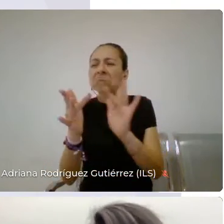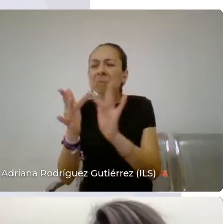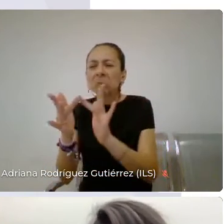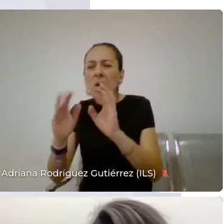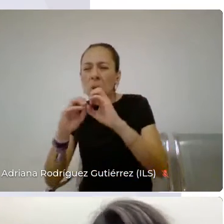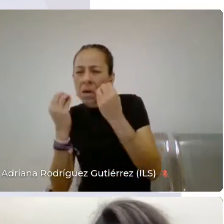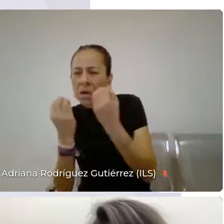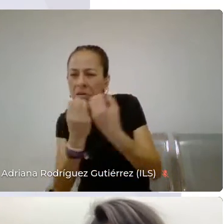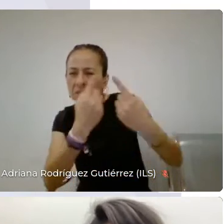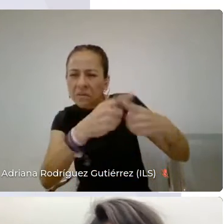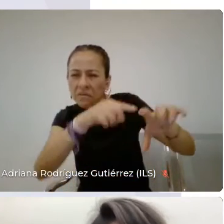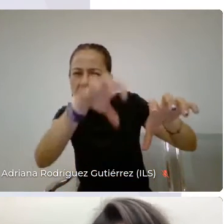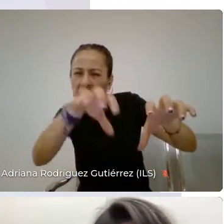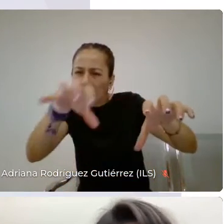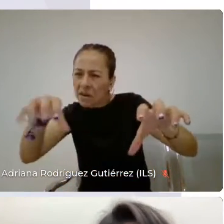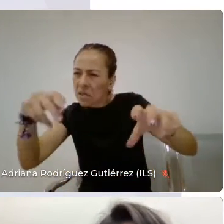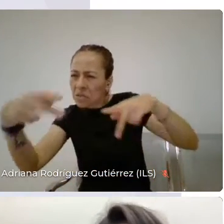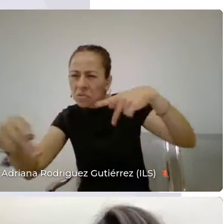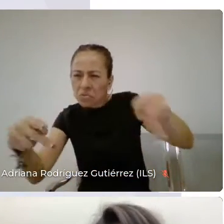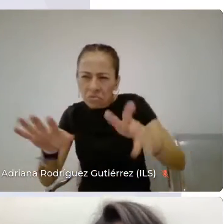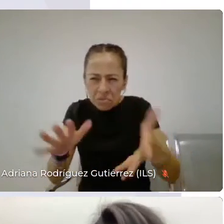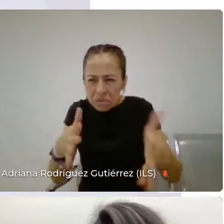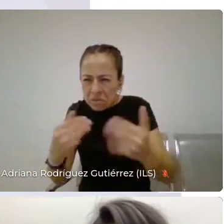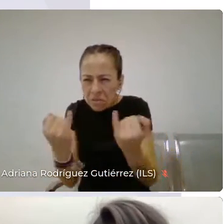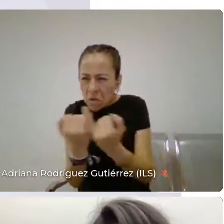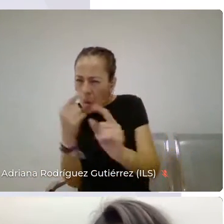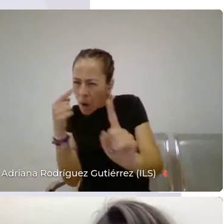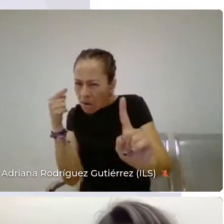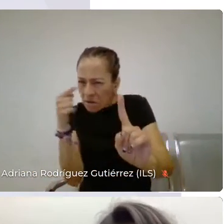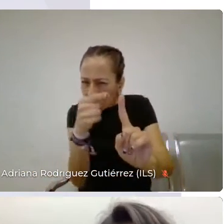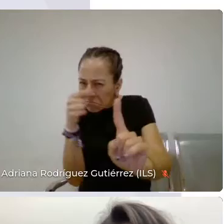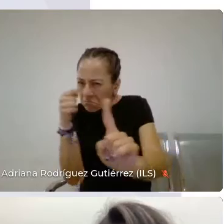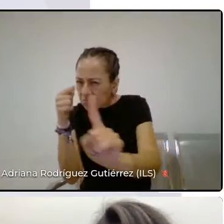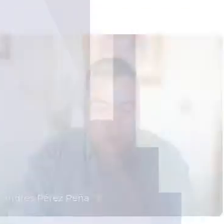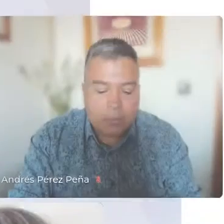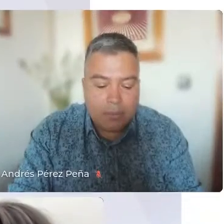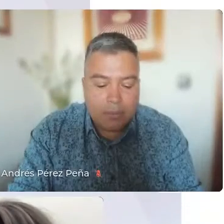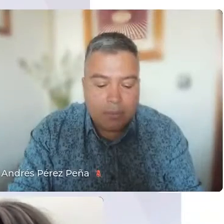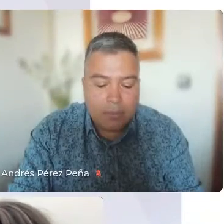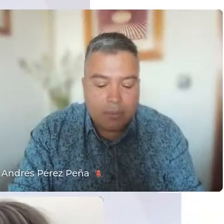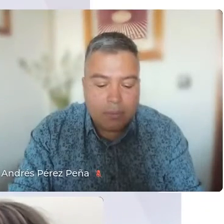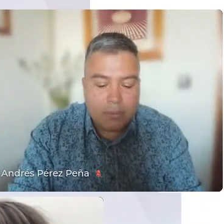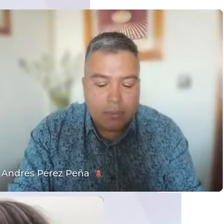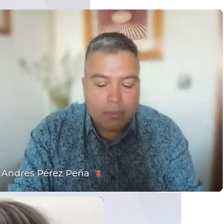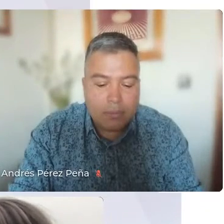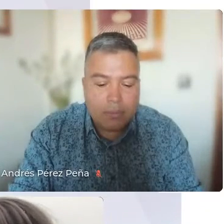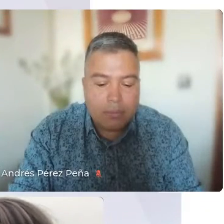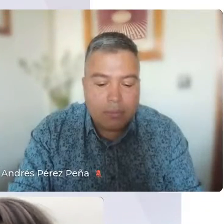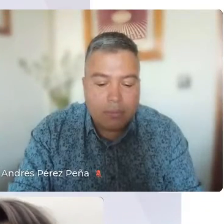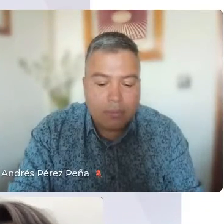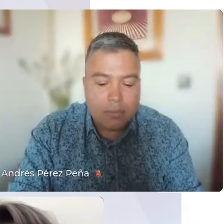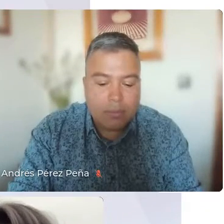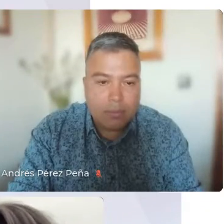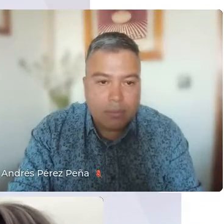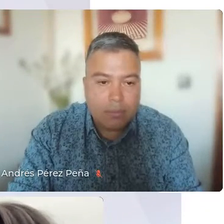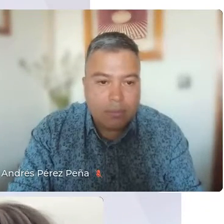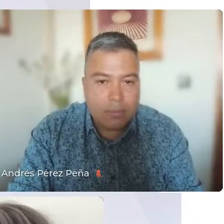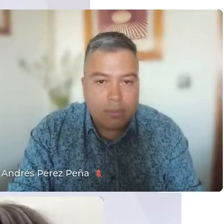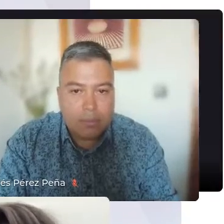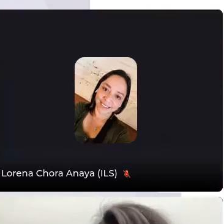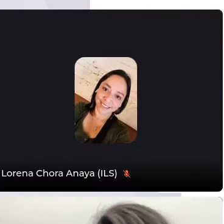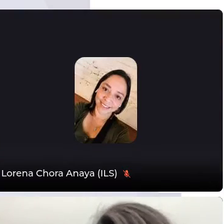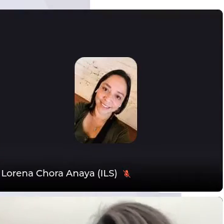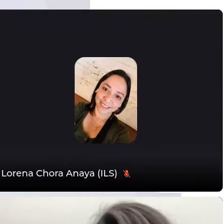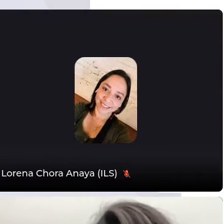con un propósito similar. Entonces quisiera comentarles la experiencia de 2 organizaciones en las cuales hacemos vida. La primera